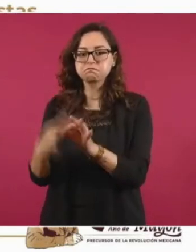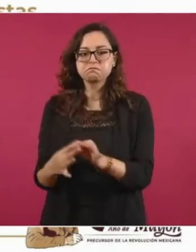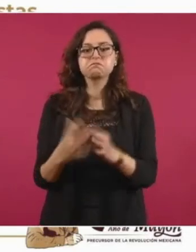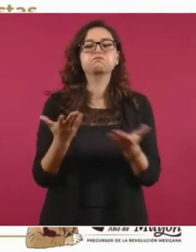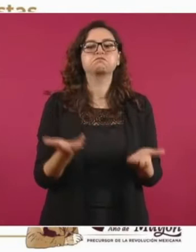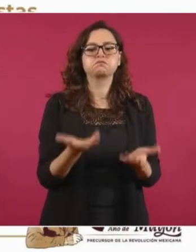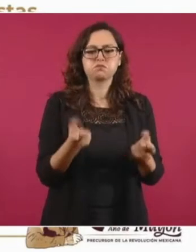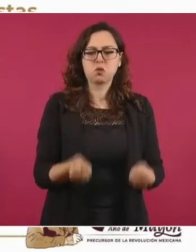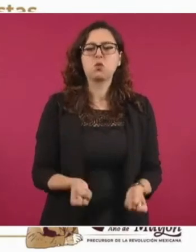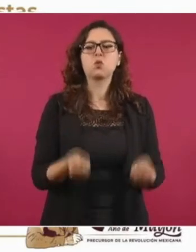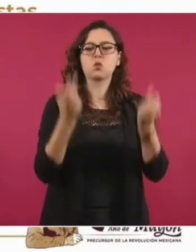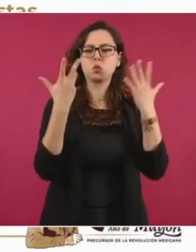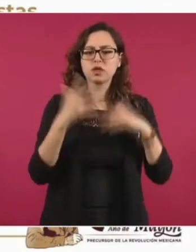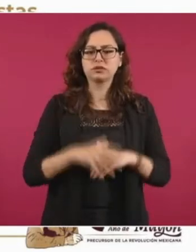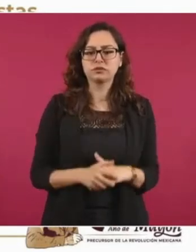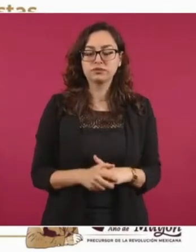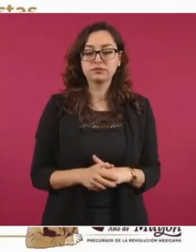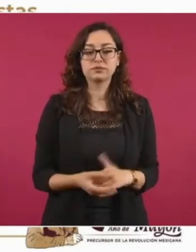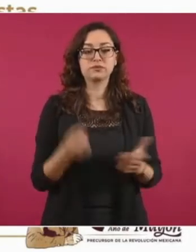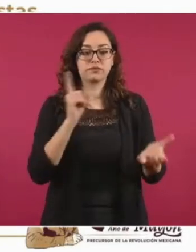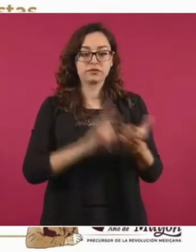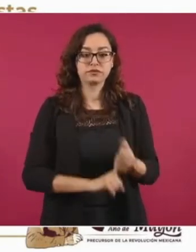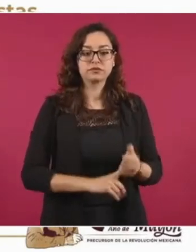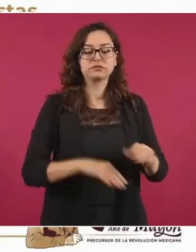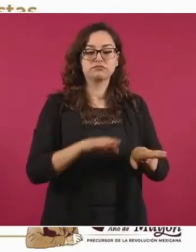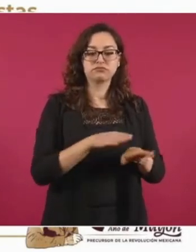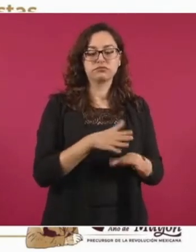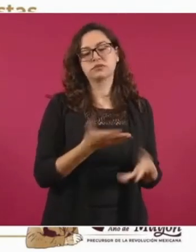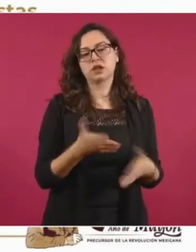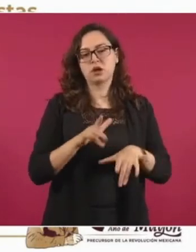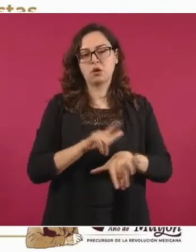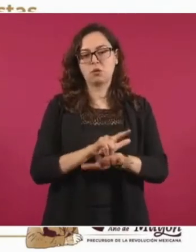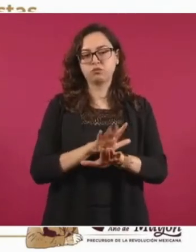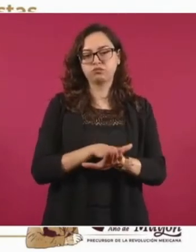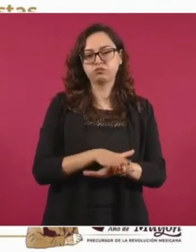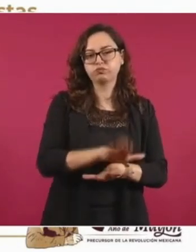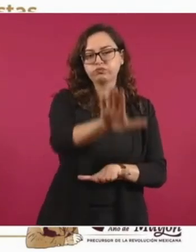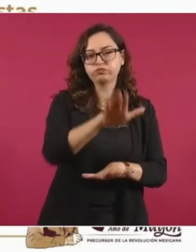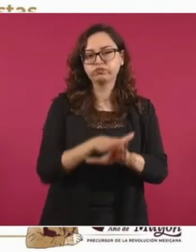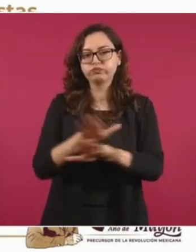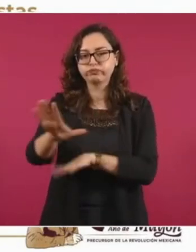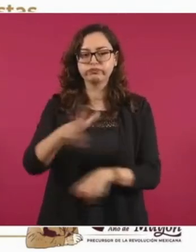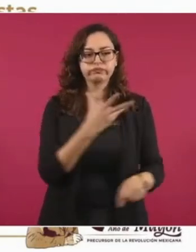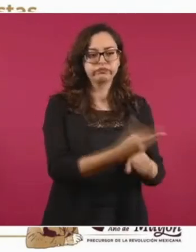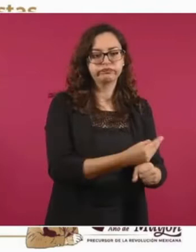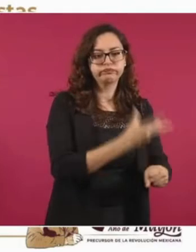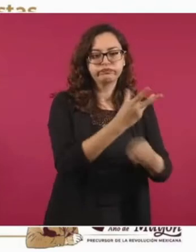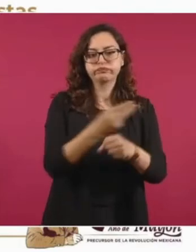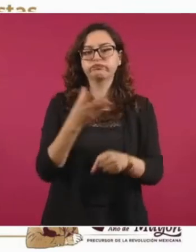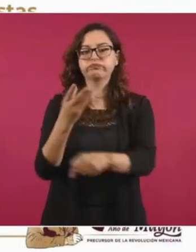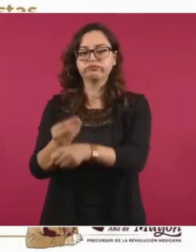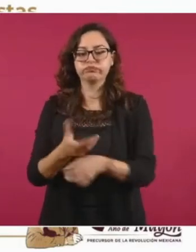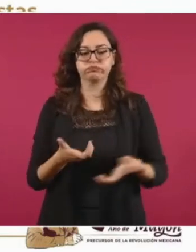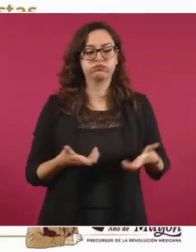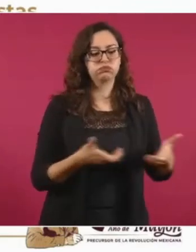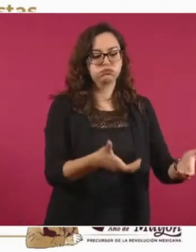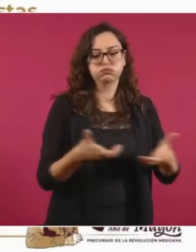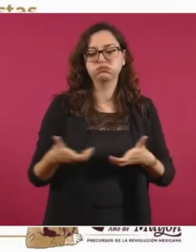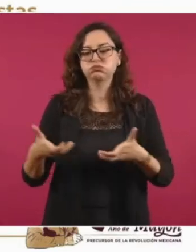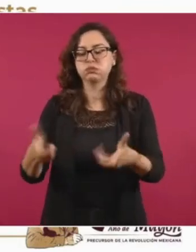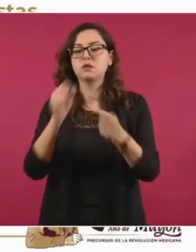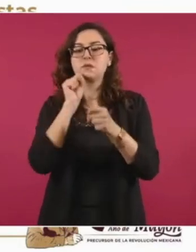se llevaron a cabo mantenimiento de pistas, mantenimiento de calles de rodajes, de